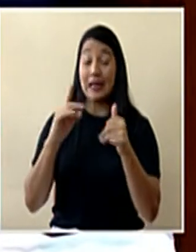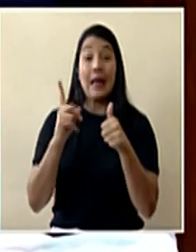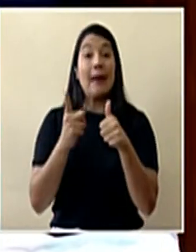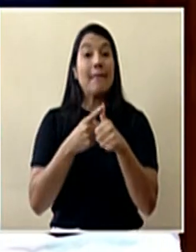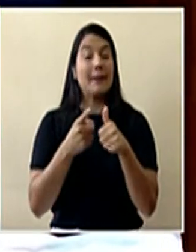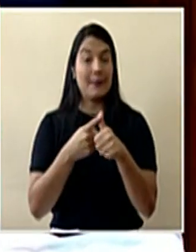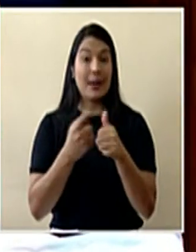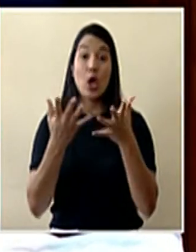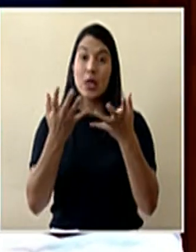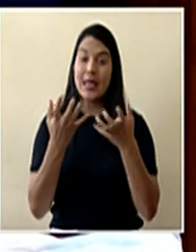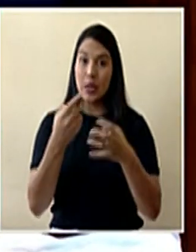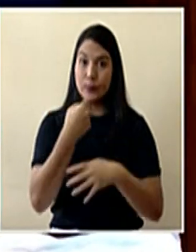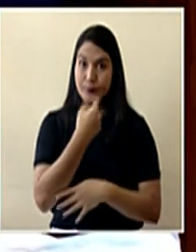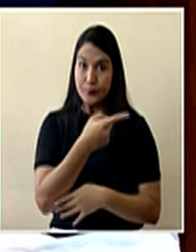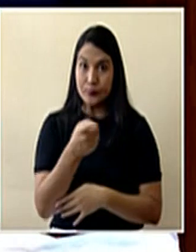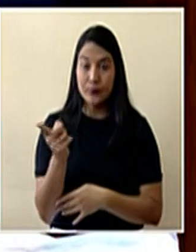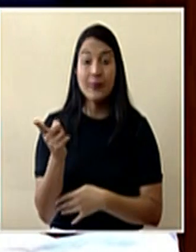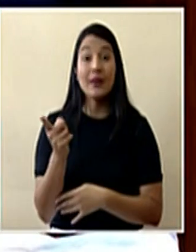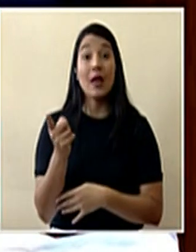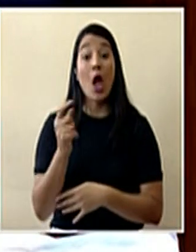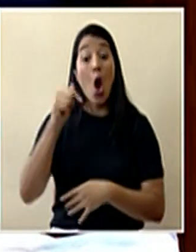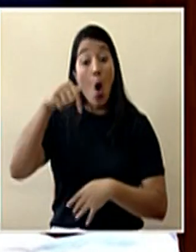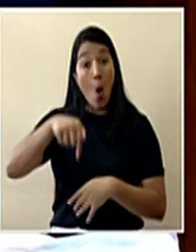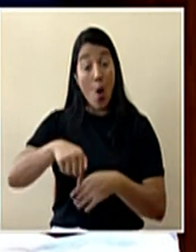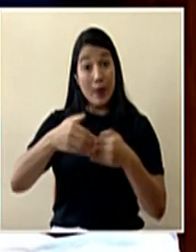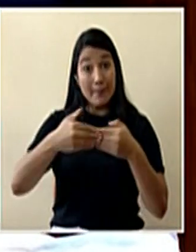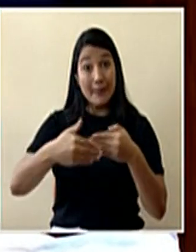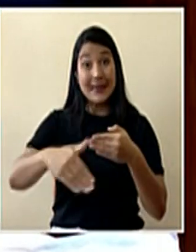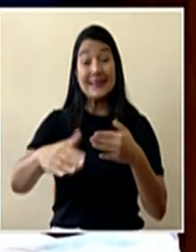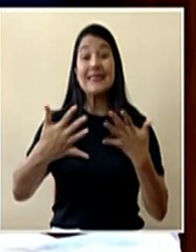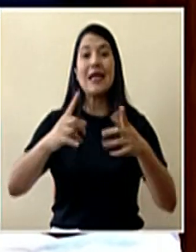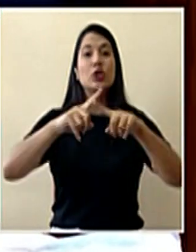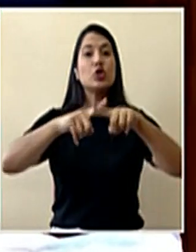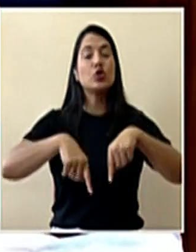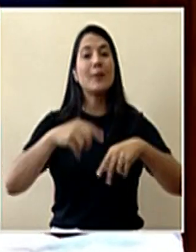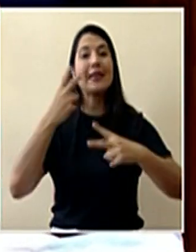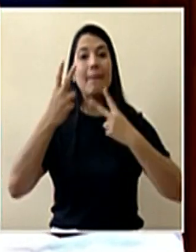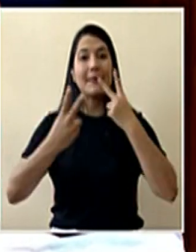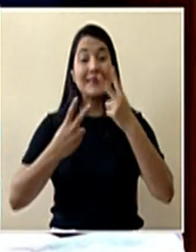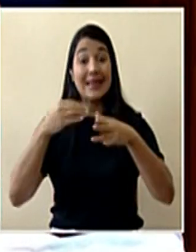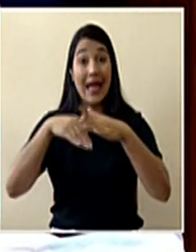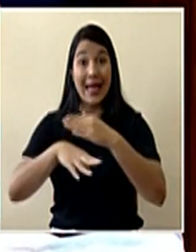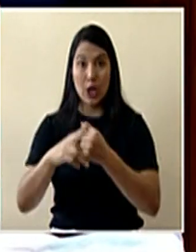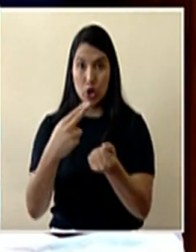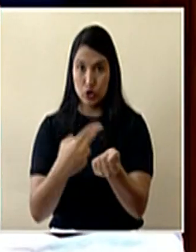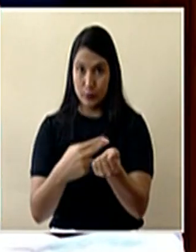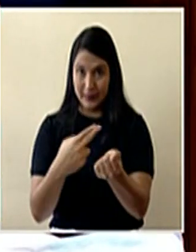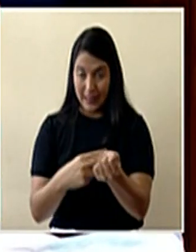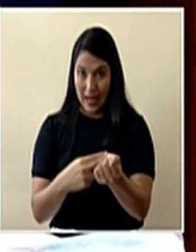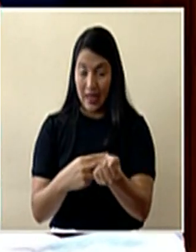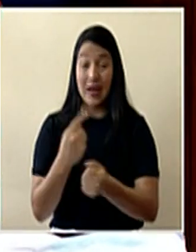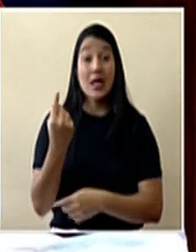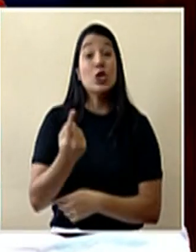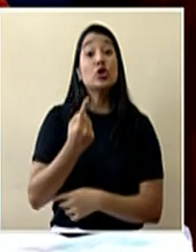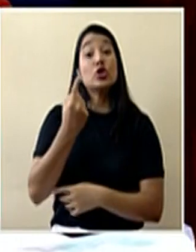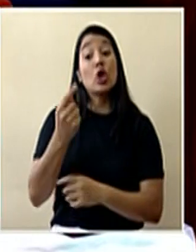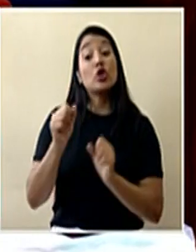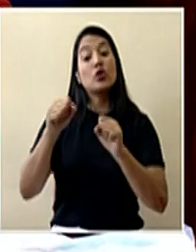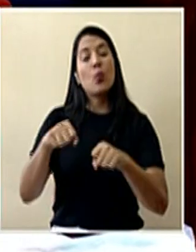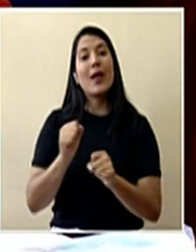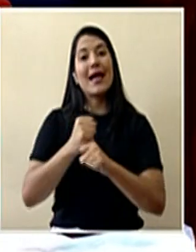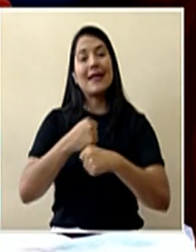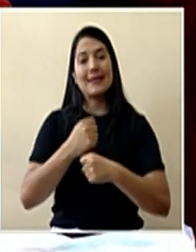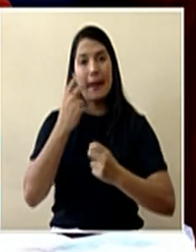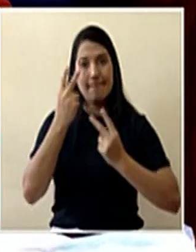Primero, comentarles que a partir del día de hoy se suspenden las visitas en los centros hospitalarios. Solamente se van a poder realizar